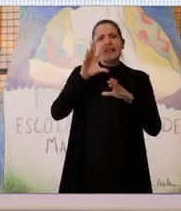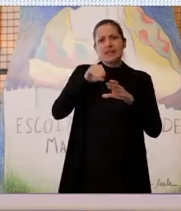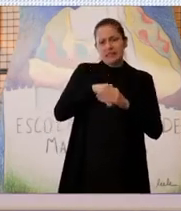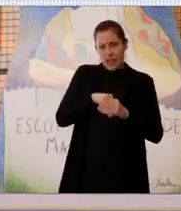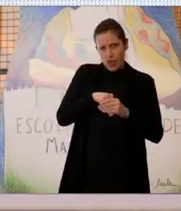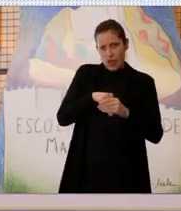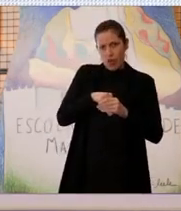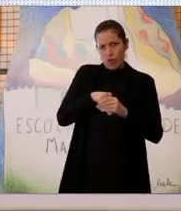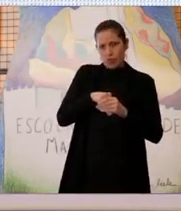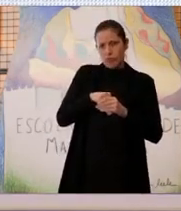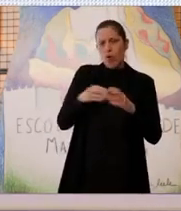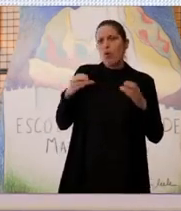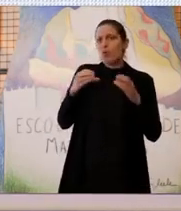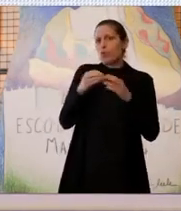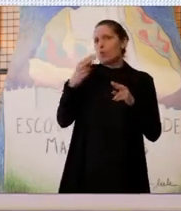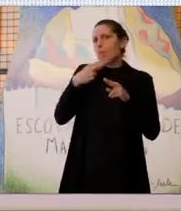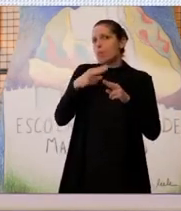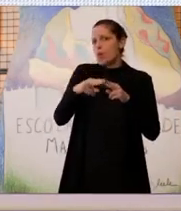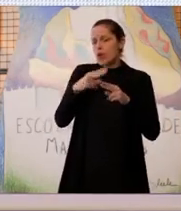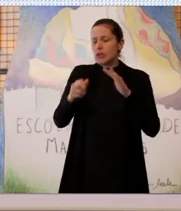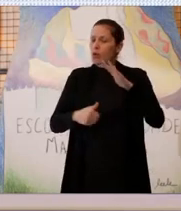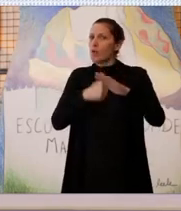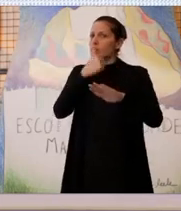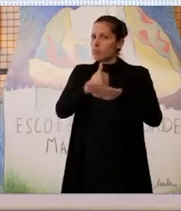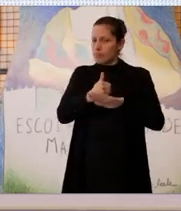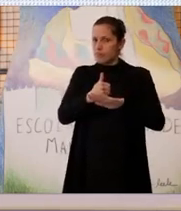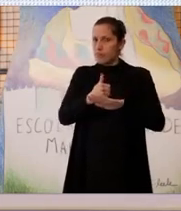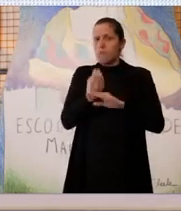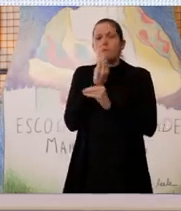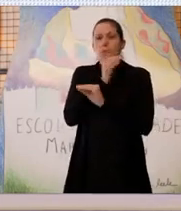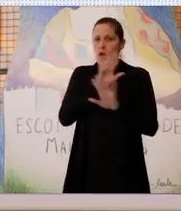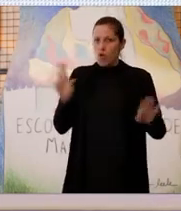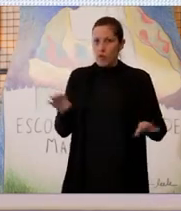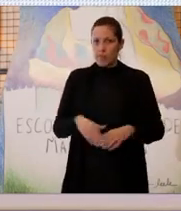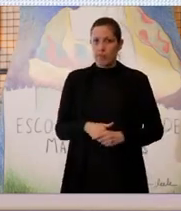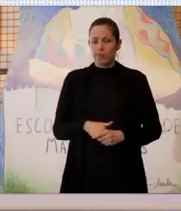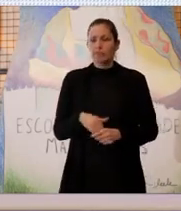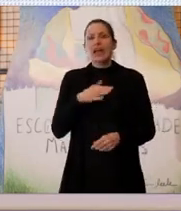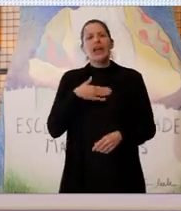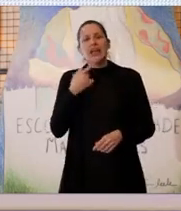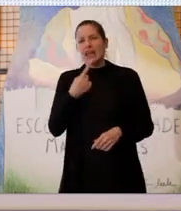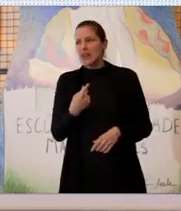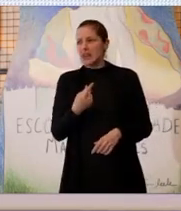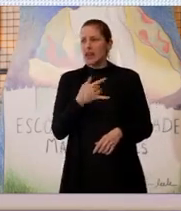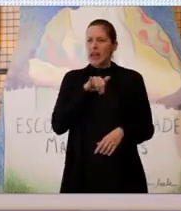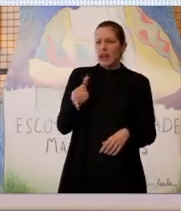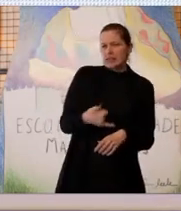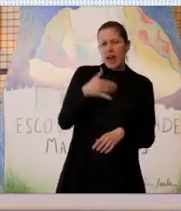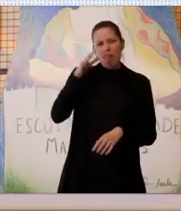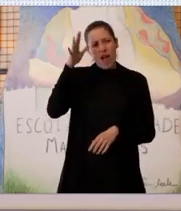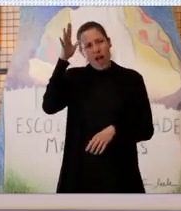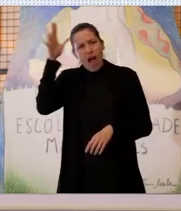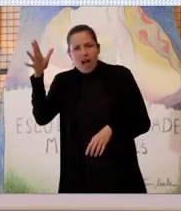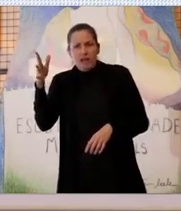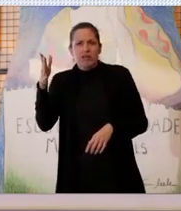superiores del partido entramos ya en el debate de si estamos cansadas estamos hartas o qué pasa pero